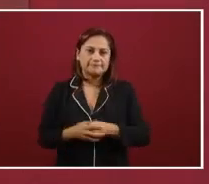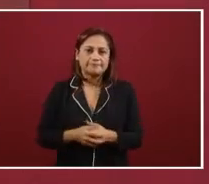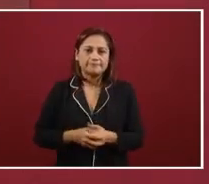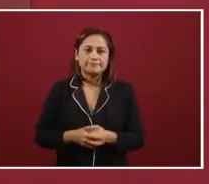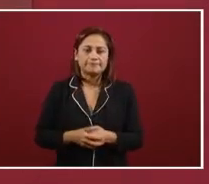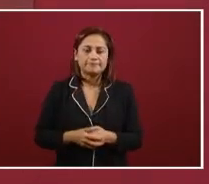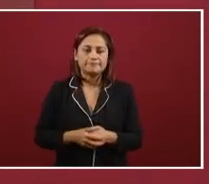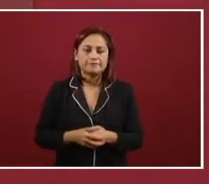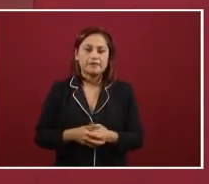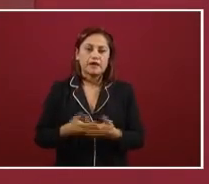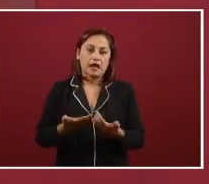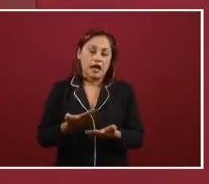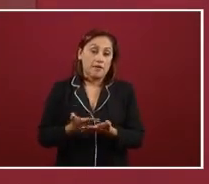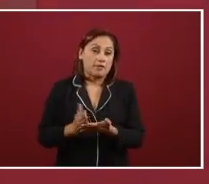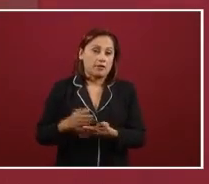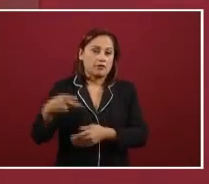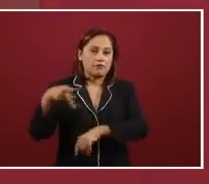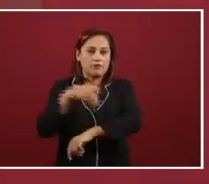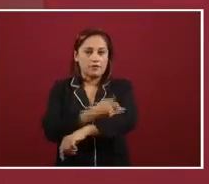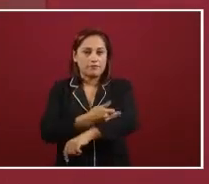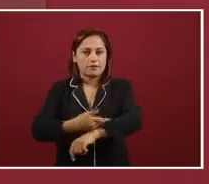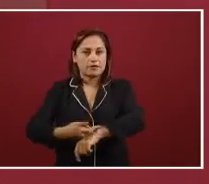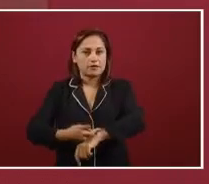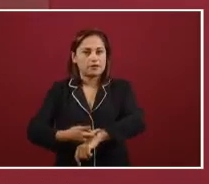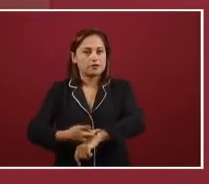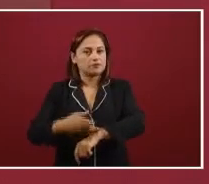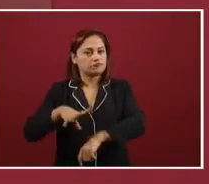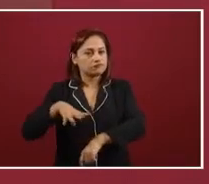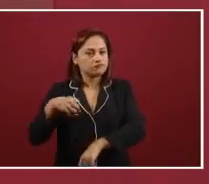de sus familias,